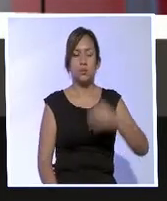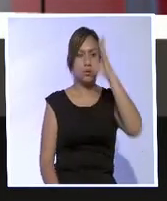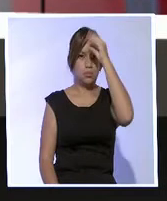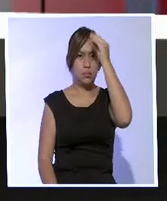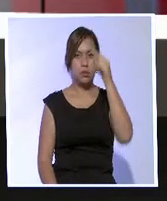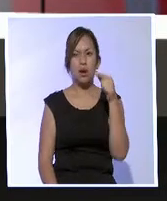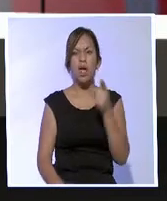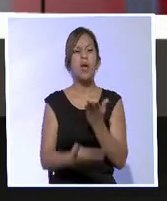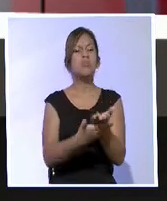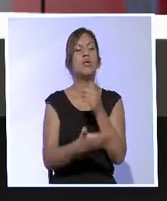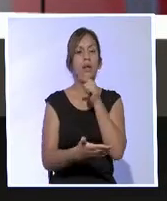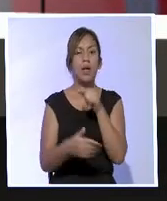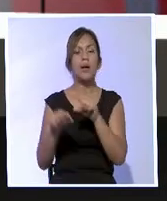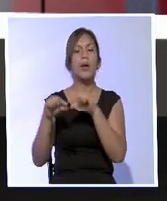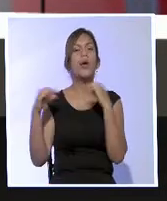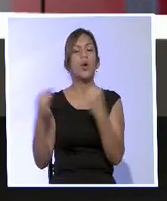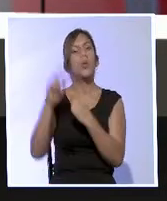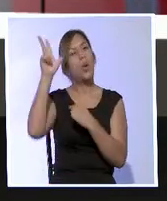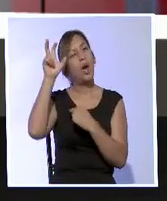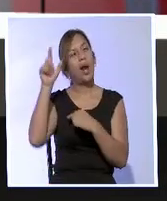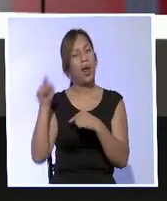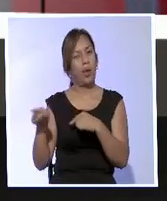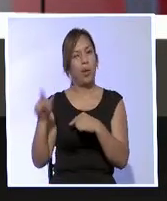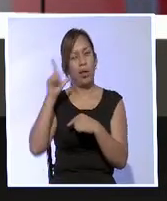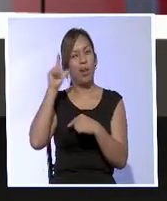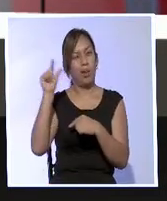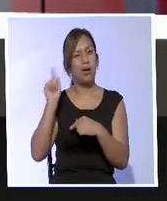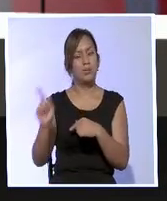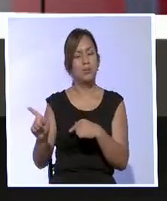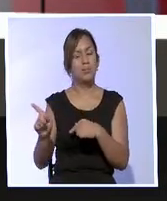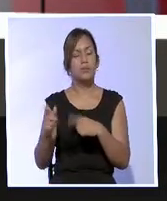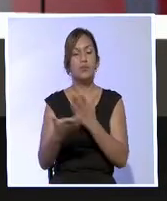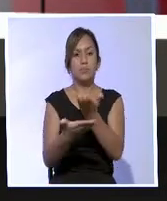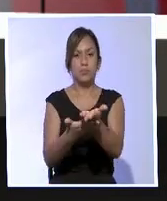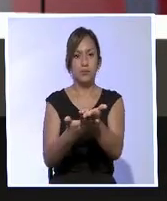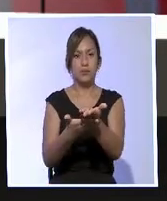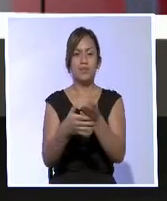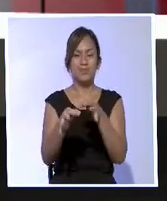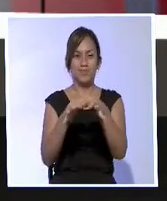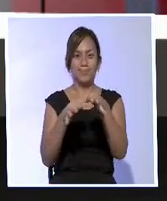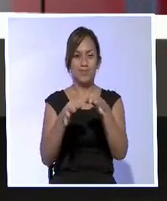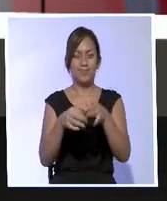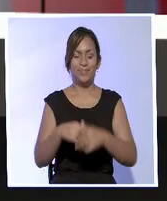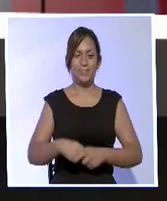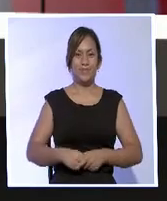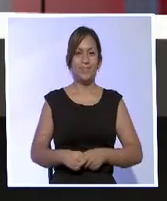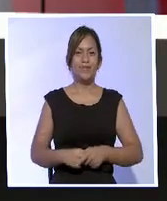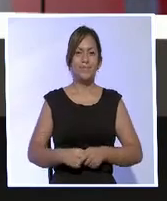de creó en contra del vicepresidente de la república jorge glass mariela delante